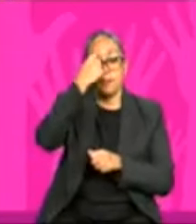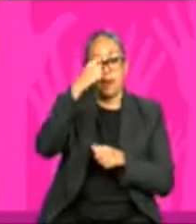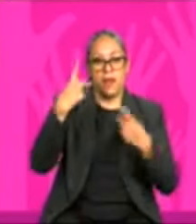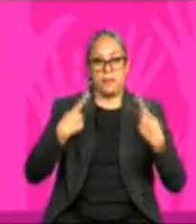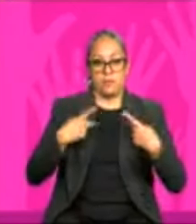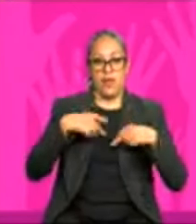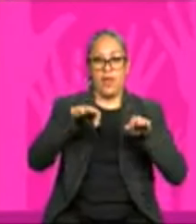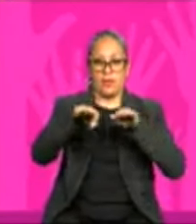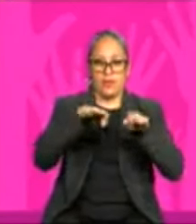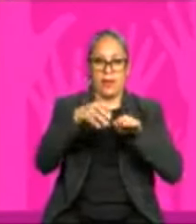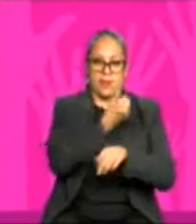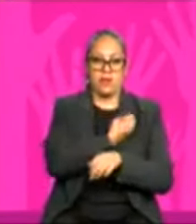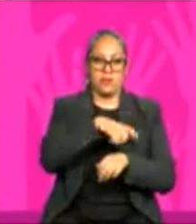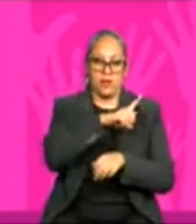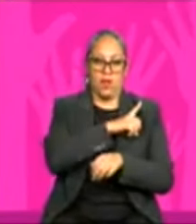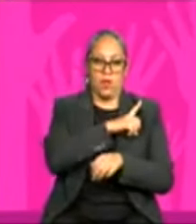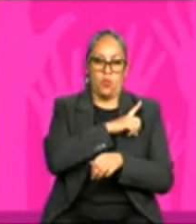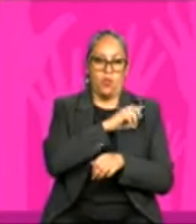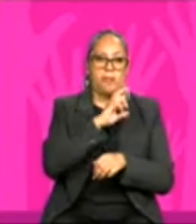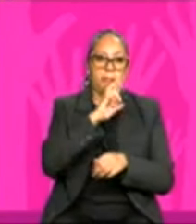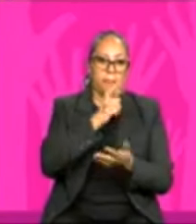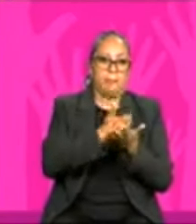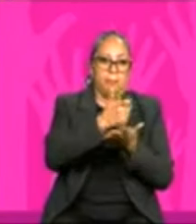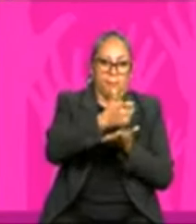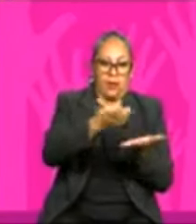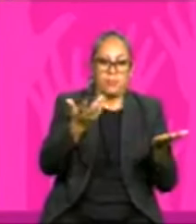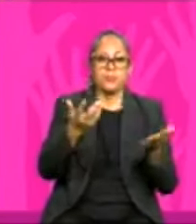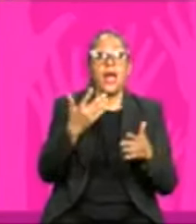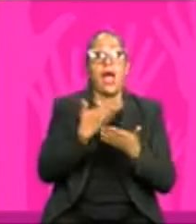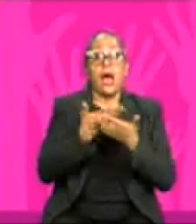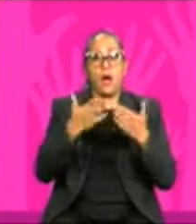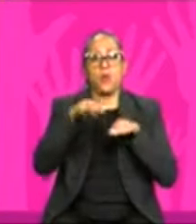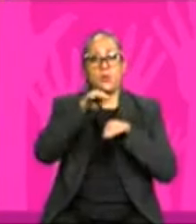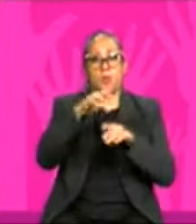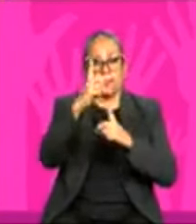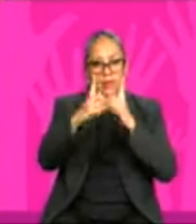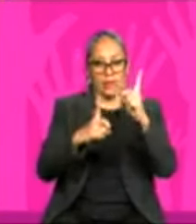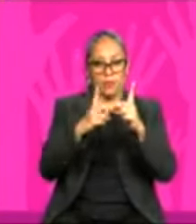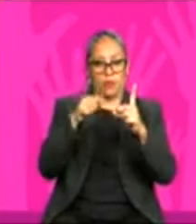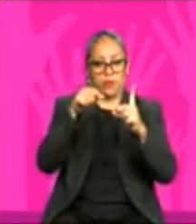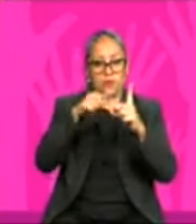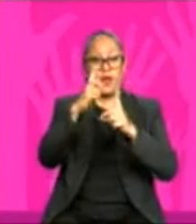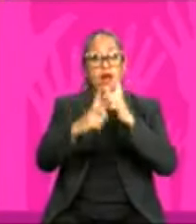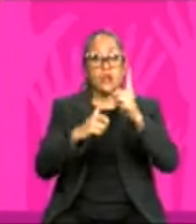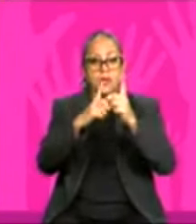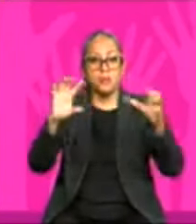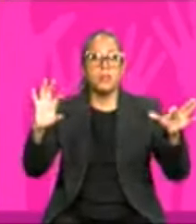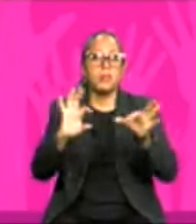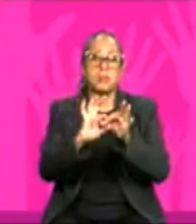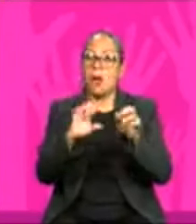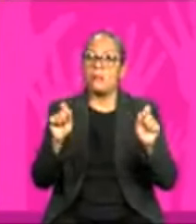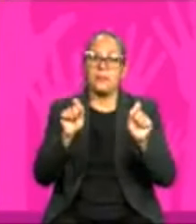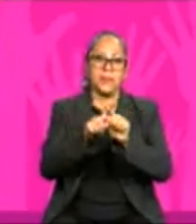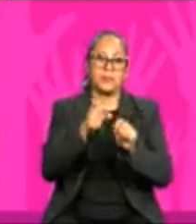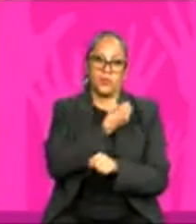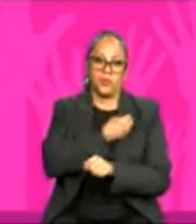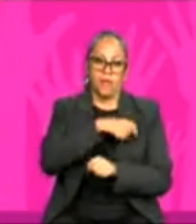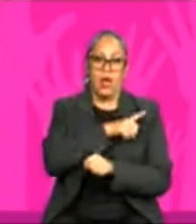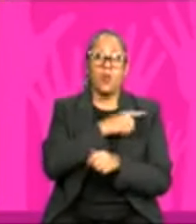salud. En el deporte sin duda va a estar vinculado con el tema de salud. Y en